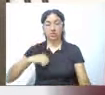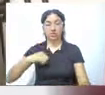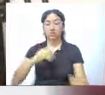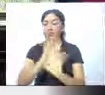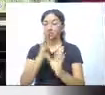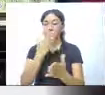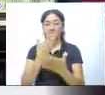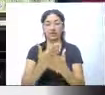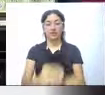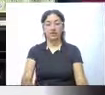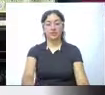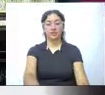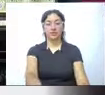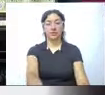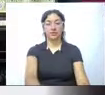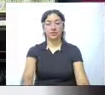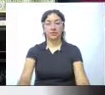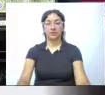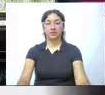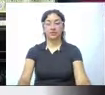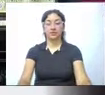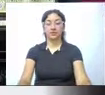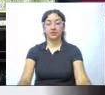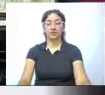sería todo gracias regidor Luis milla